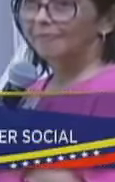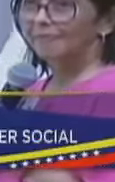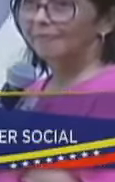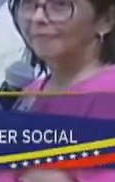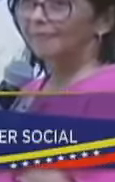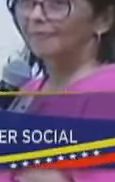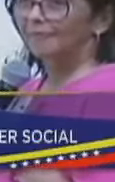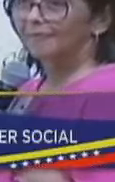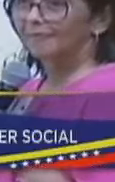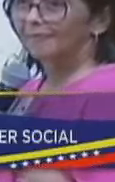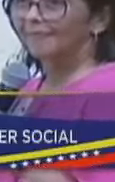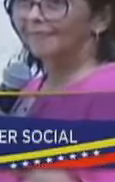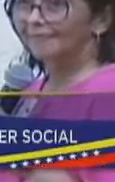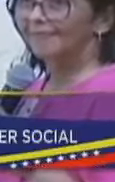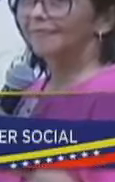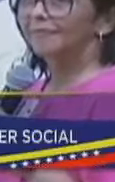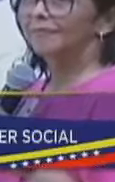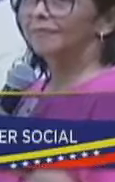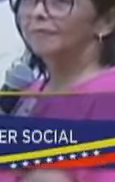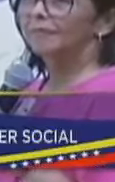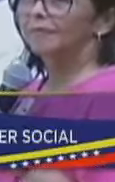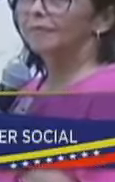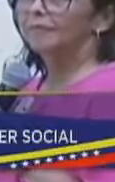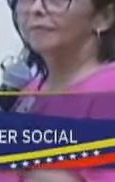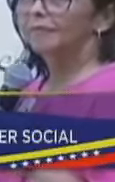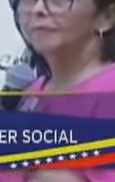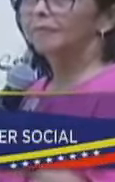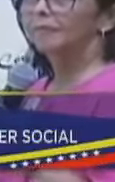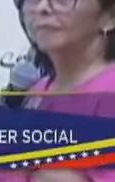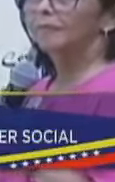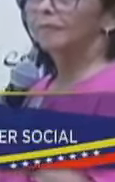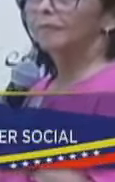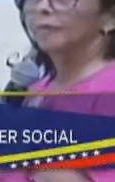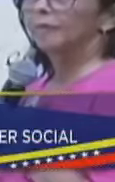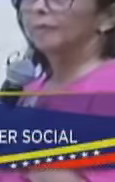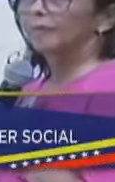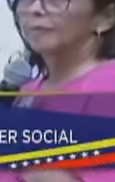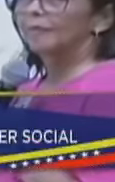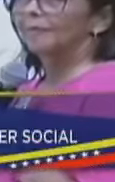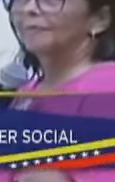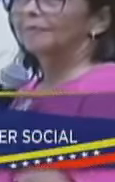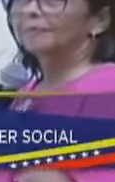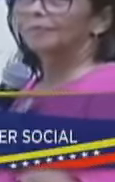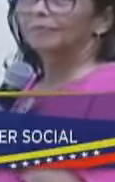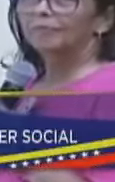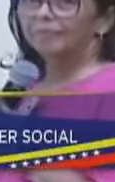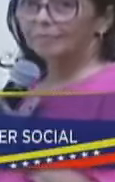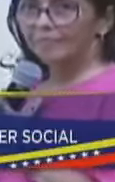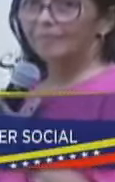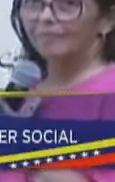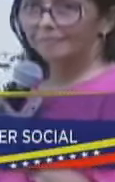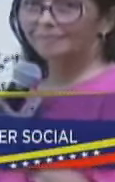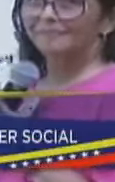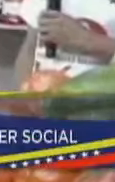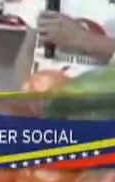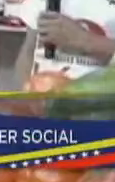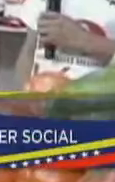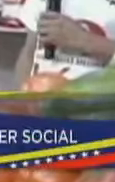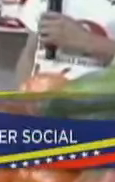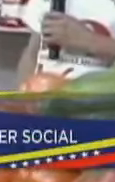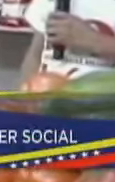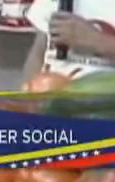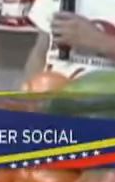creatividad, salimos adelante y pasamos del 85% de desabastecimiento al 100%